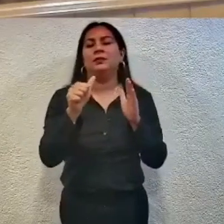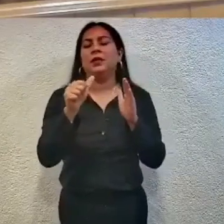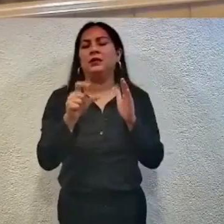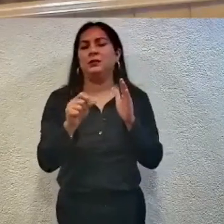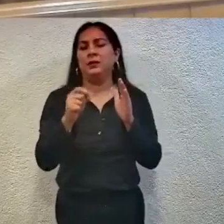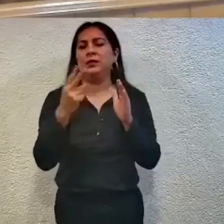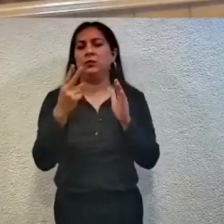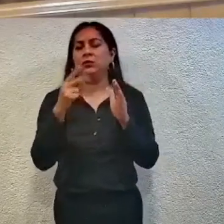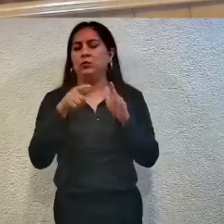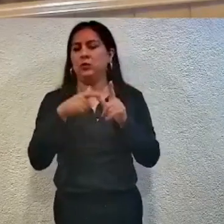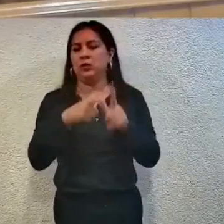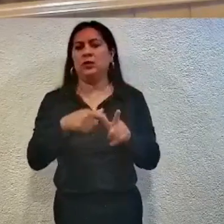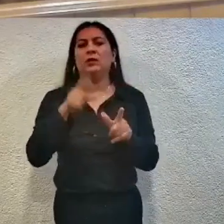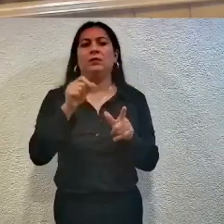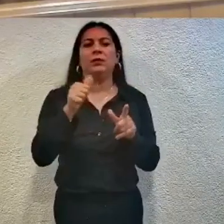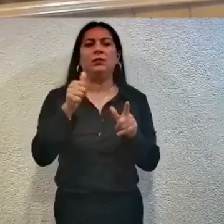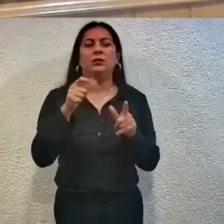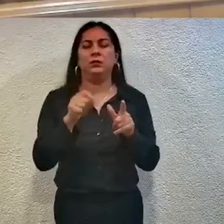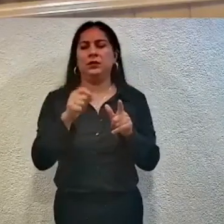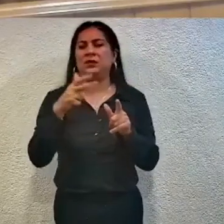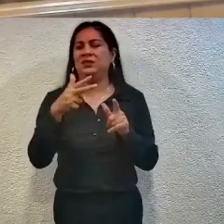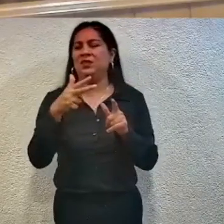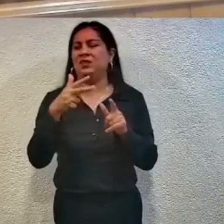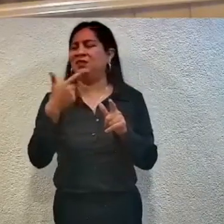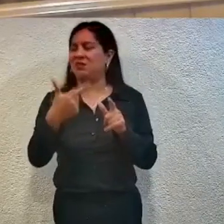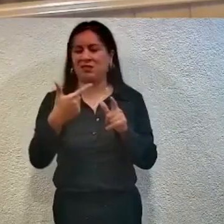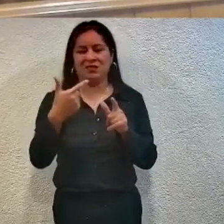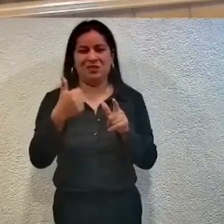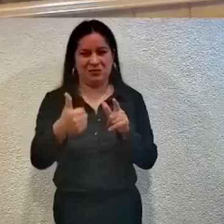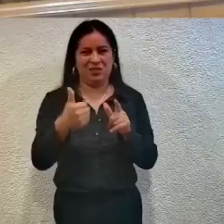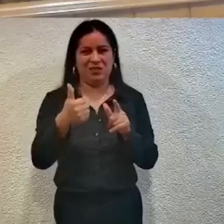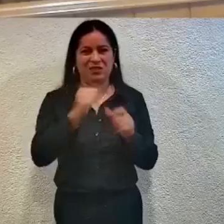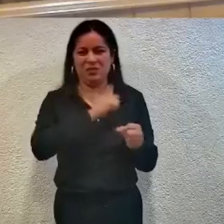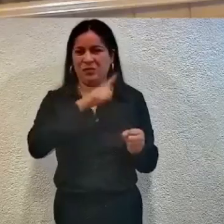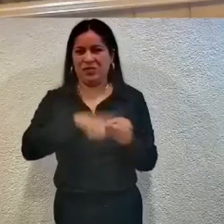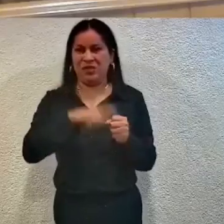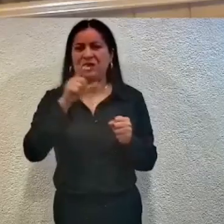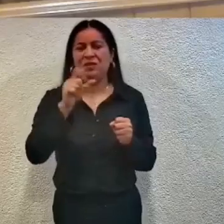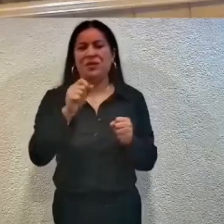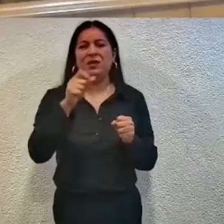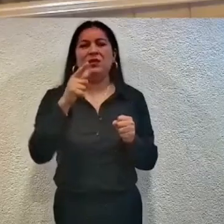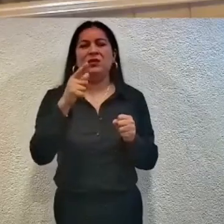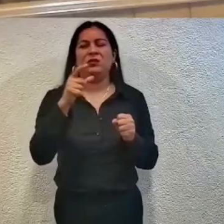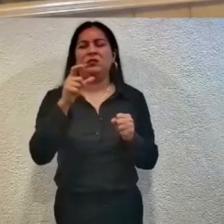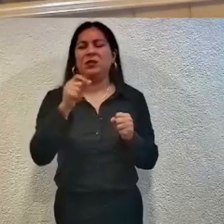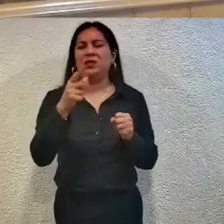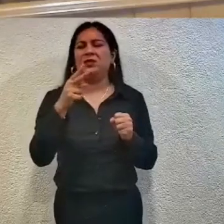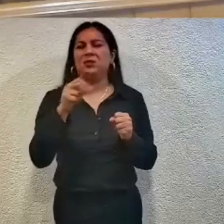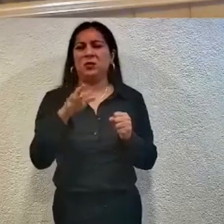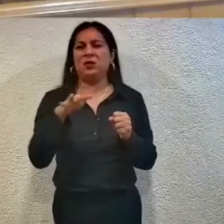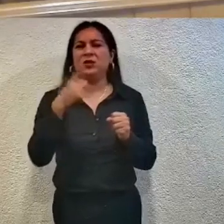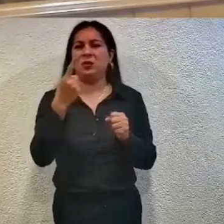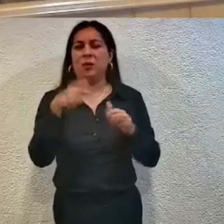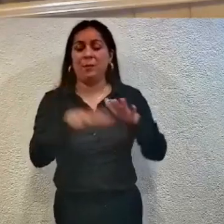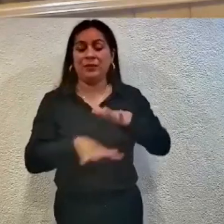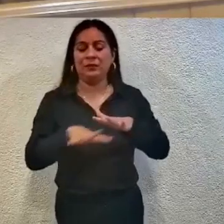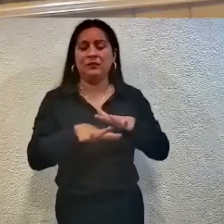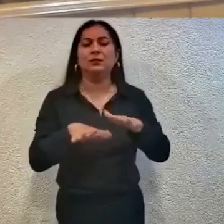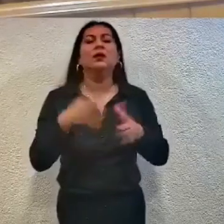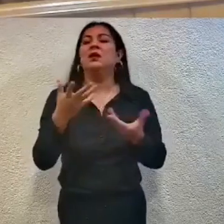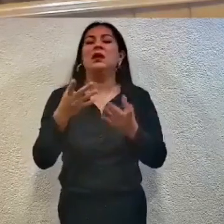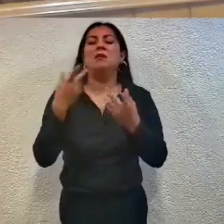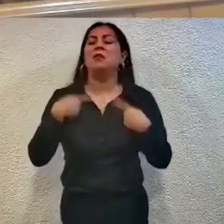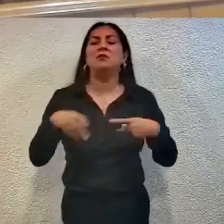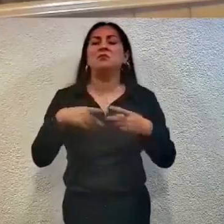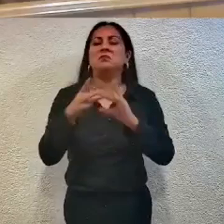Respecto a las casillas 2622 contigua, 2626 básica, 2626 especial y 2651